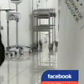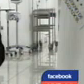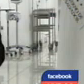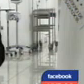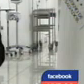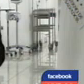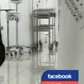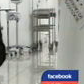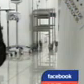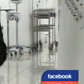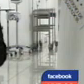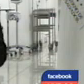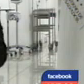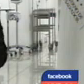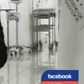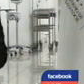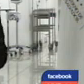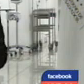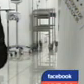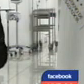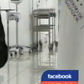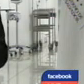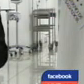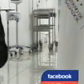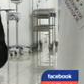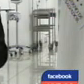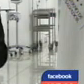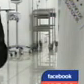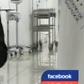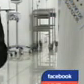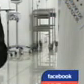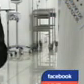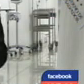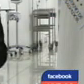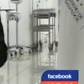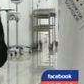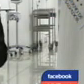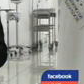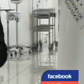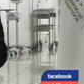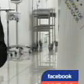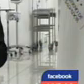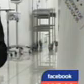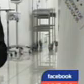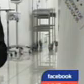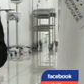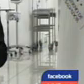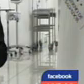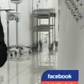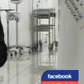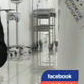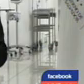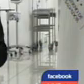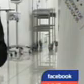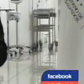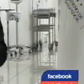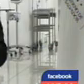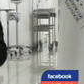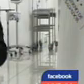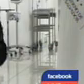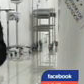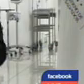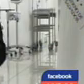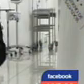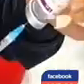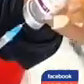un incremento elevado. El incremento que se espera, según los modelos matemáticos, va para finales de febrero, principios de marzo,